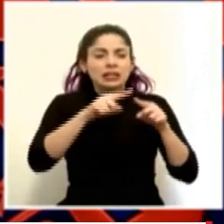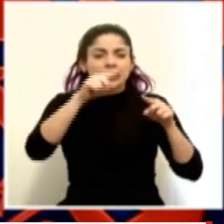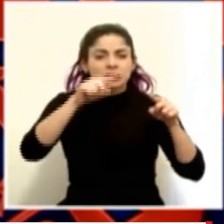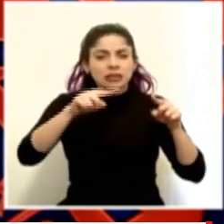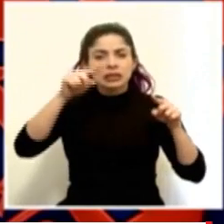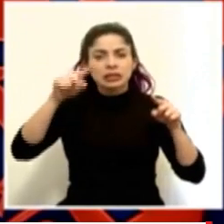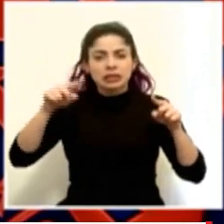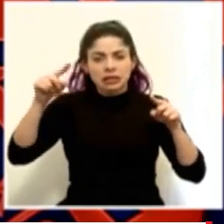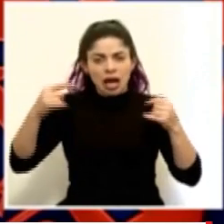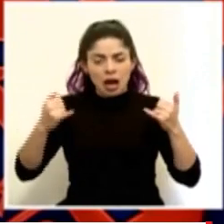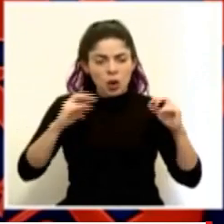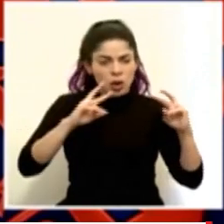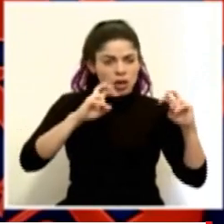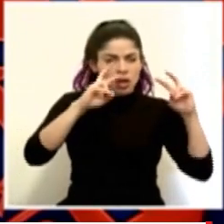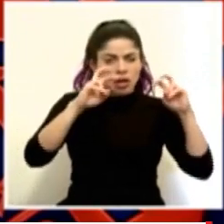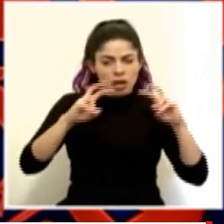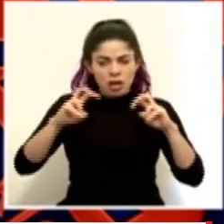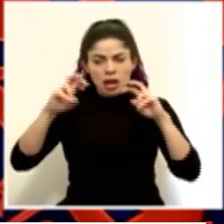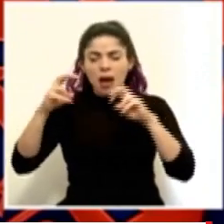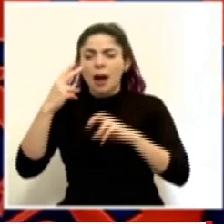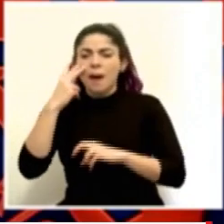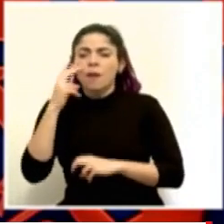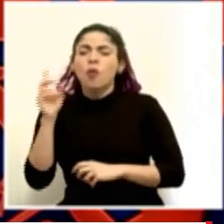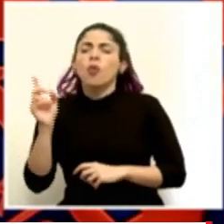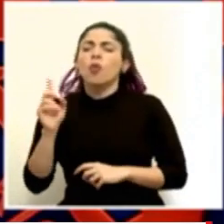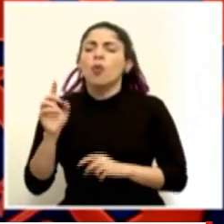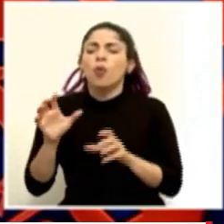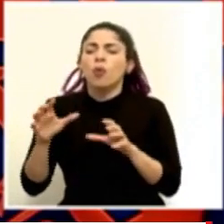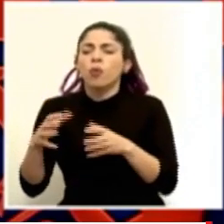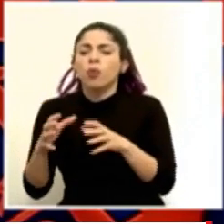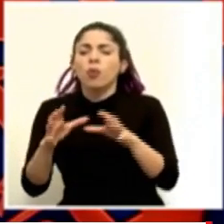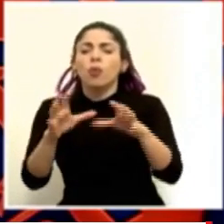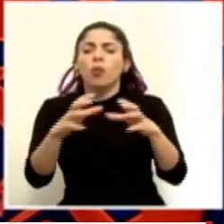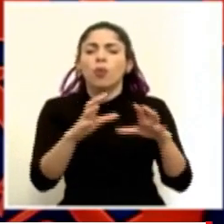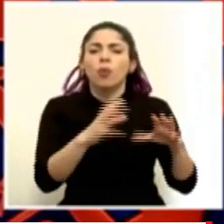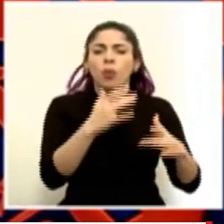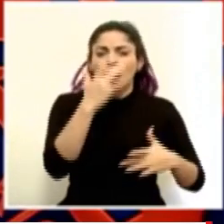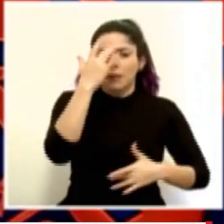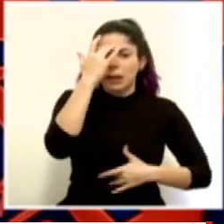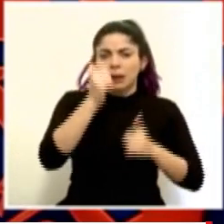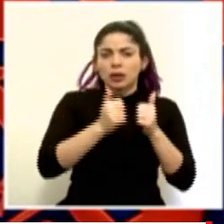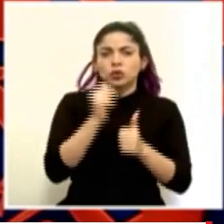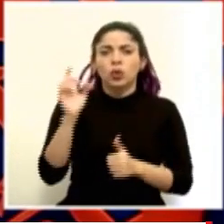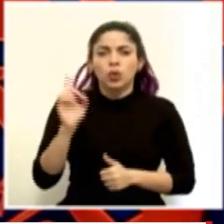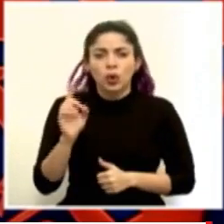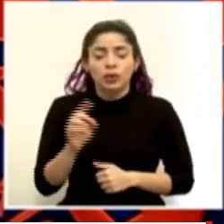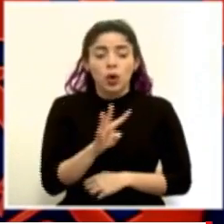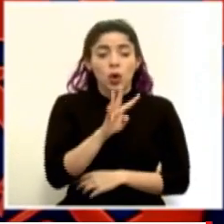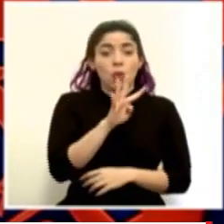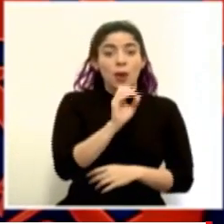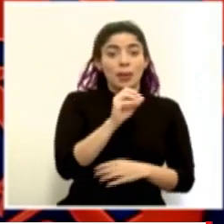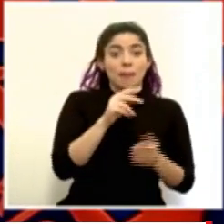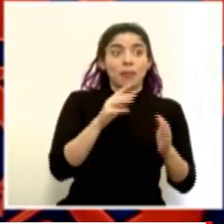estadísticas que estamos analizando para desglosar dónde es que están las concentraciones más altas. 40 personas de